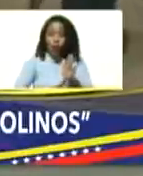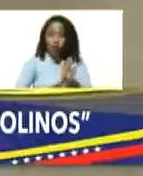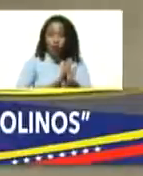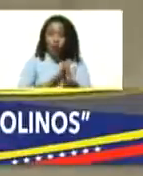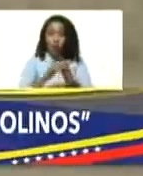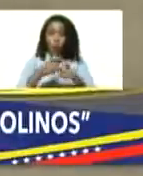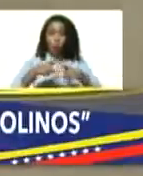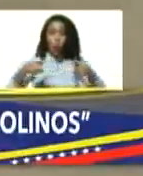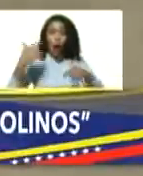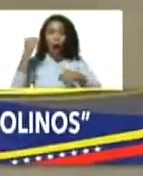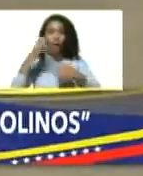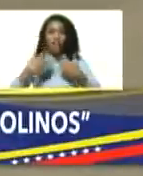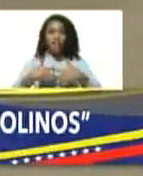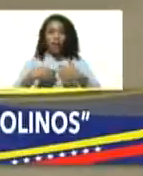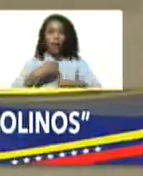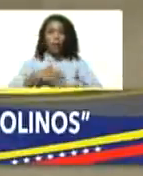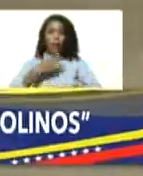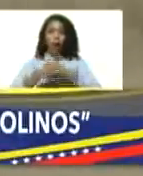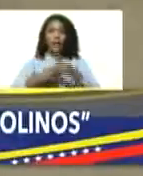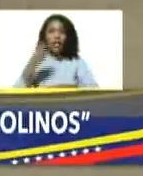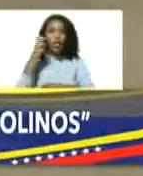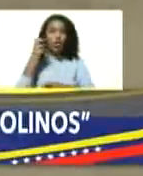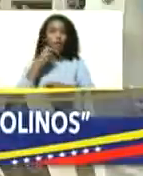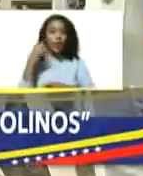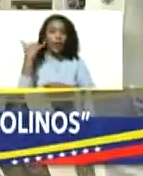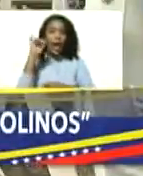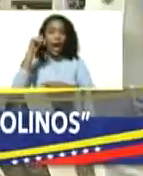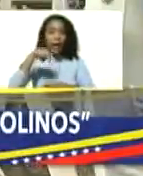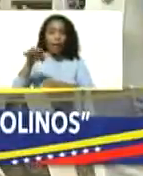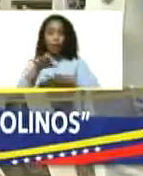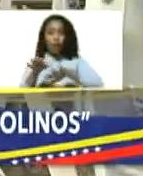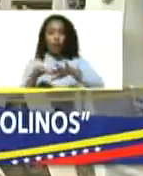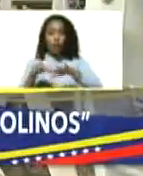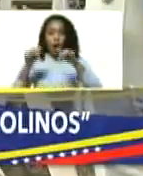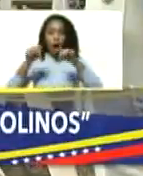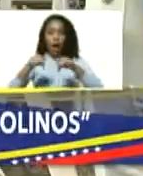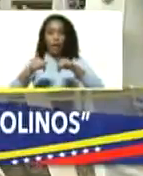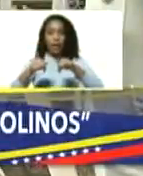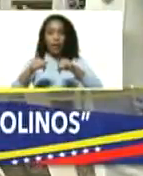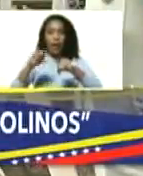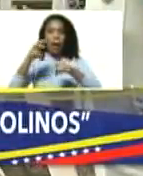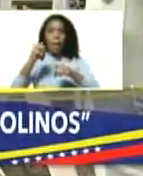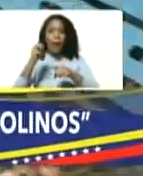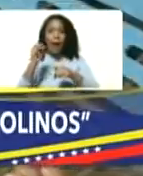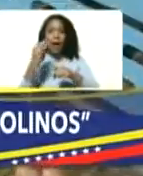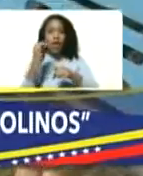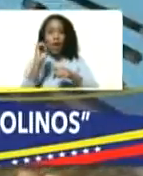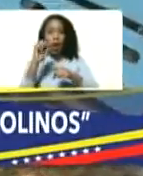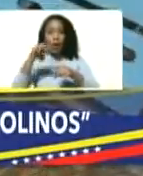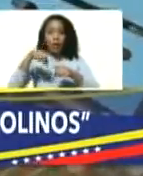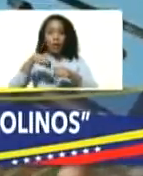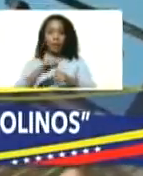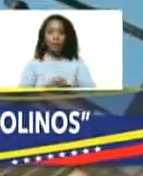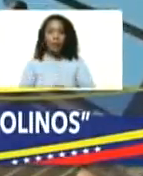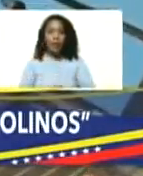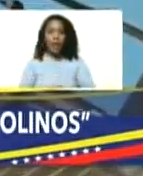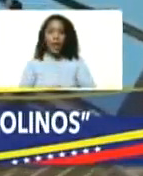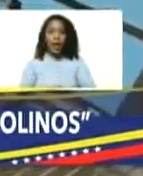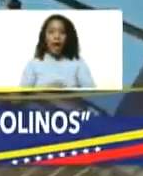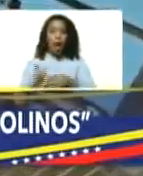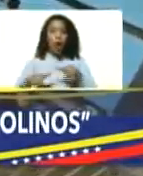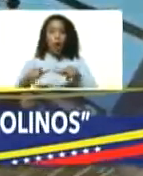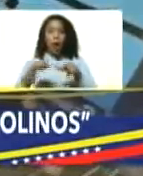también una fábrica donde podemos hacer chocolate que está en el municipio mario briceño iragorry y tenemos aquí en esta zona agrícola